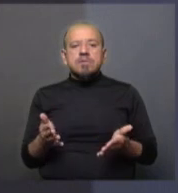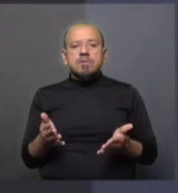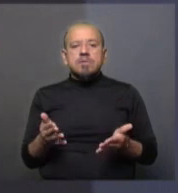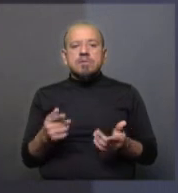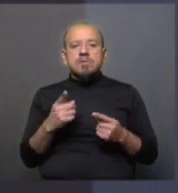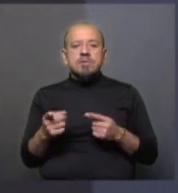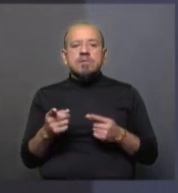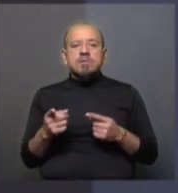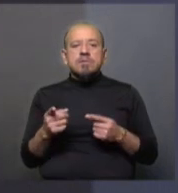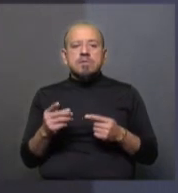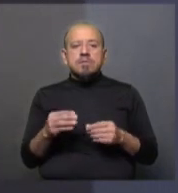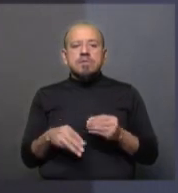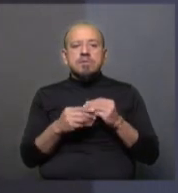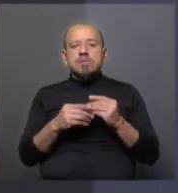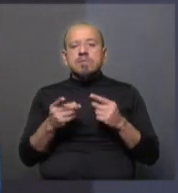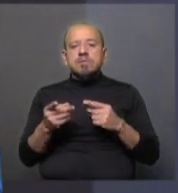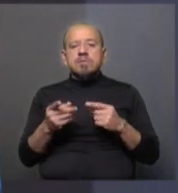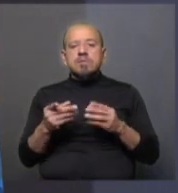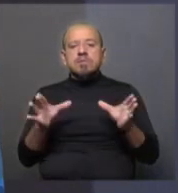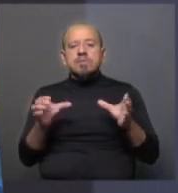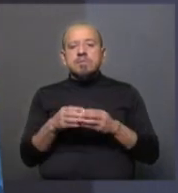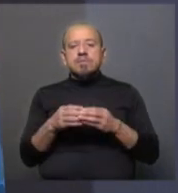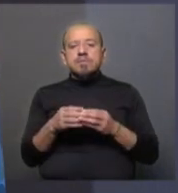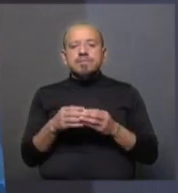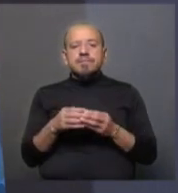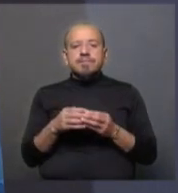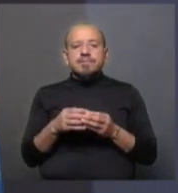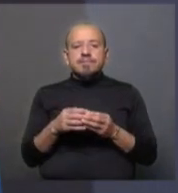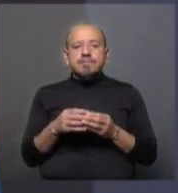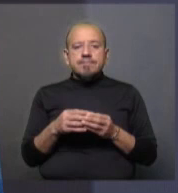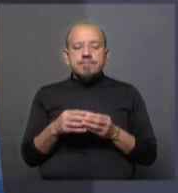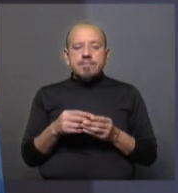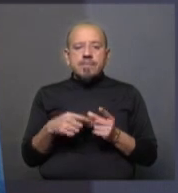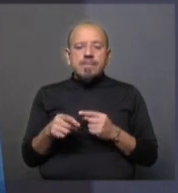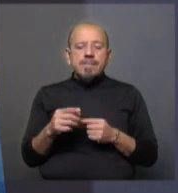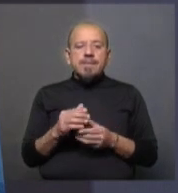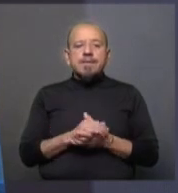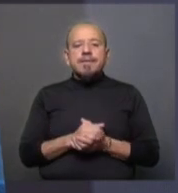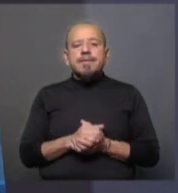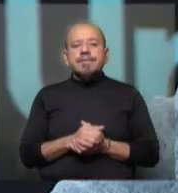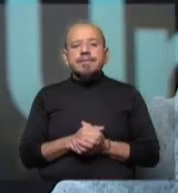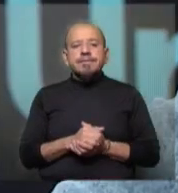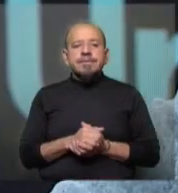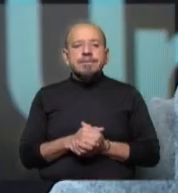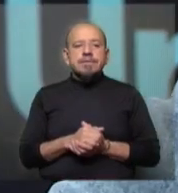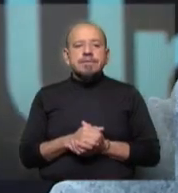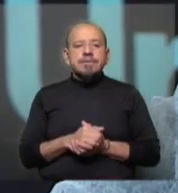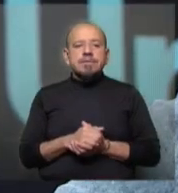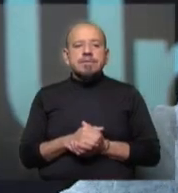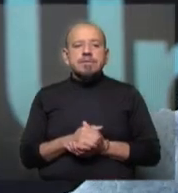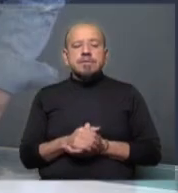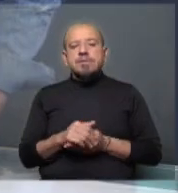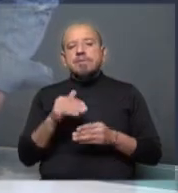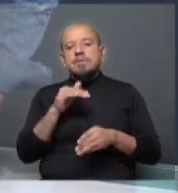ese complemento de empezar a apoyar también bandas del interior y que se se puedan difundir Este me parece muy bueno perfecto Nico dinino